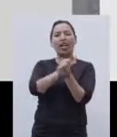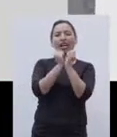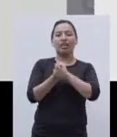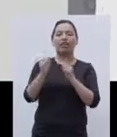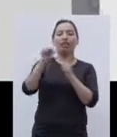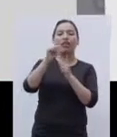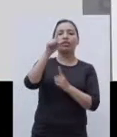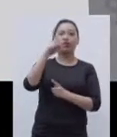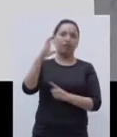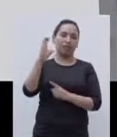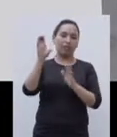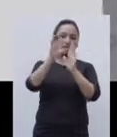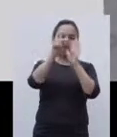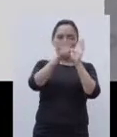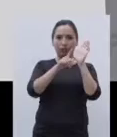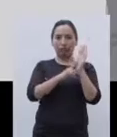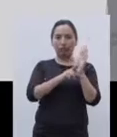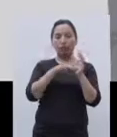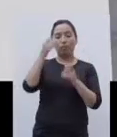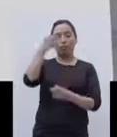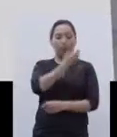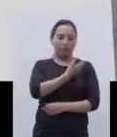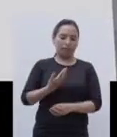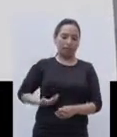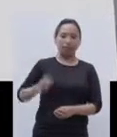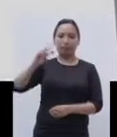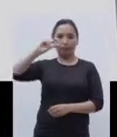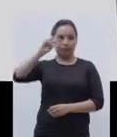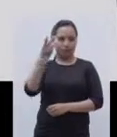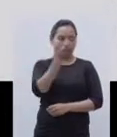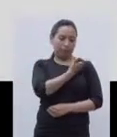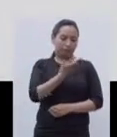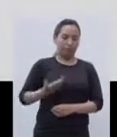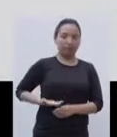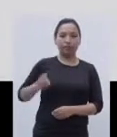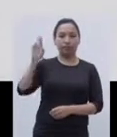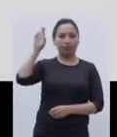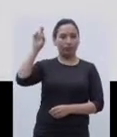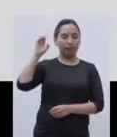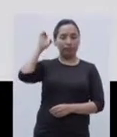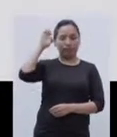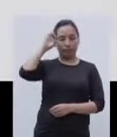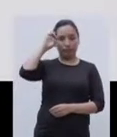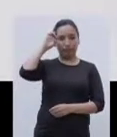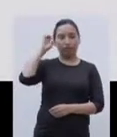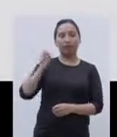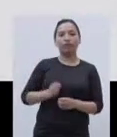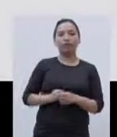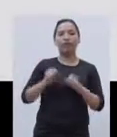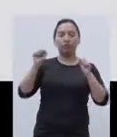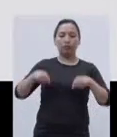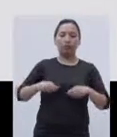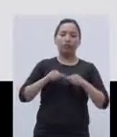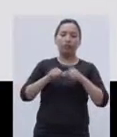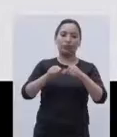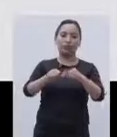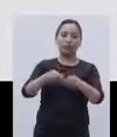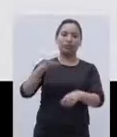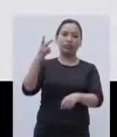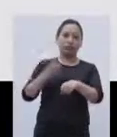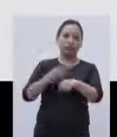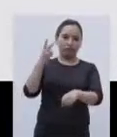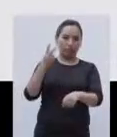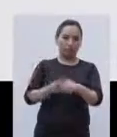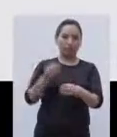del artículo 168 de la Constitución para que la presidenta o presidente y la vicepresidenta o vicepresidente